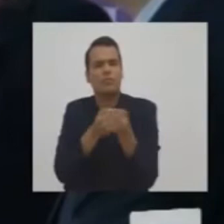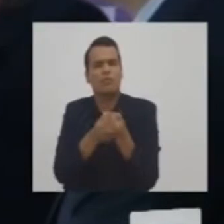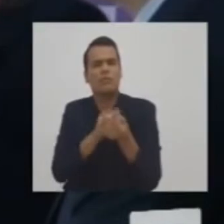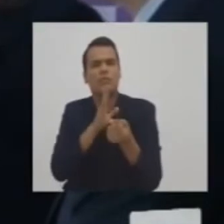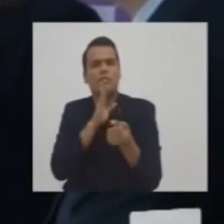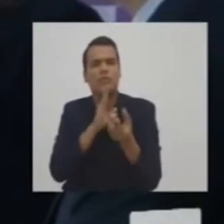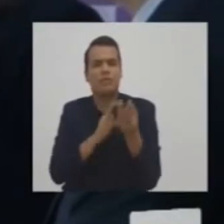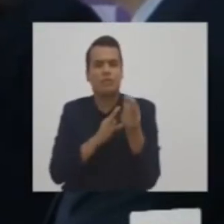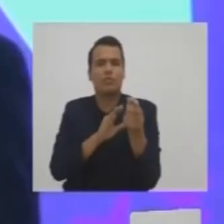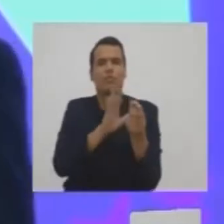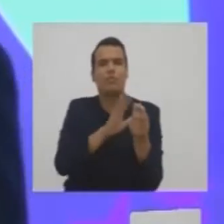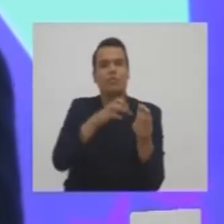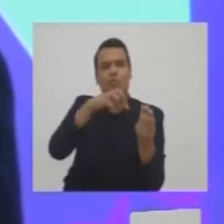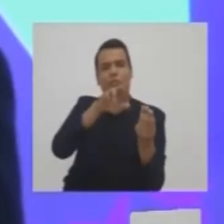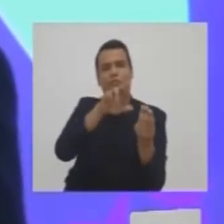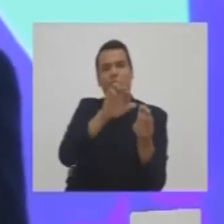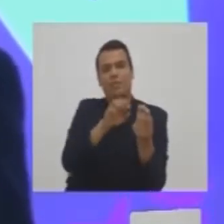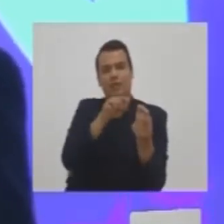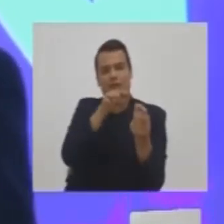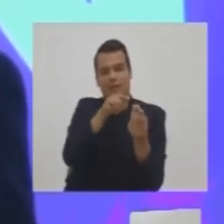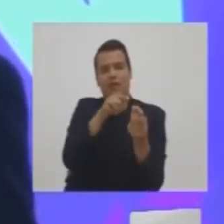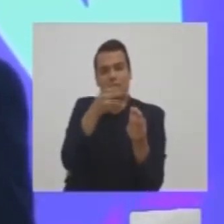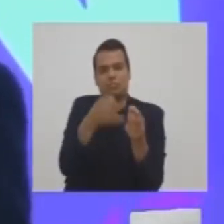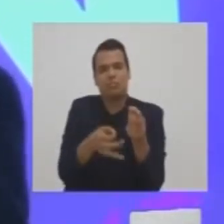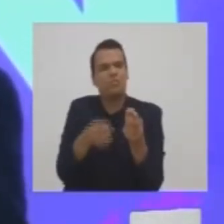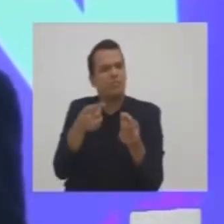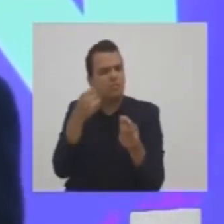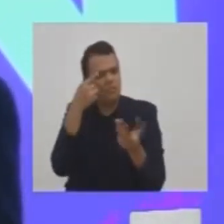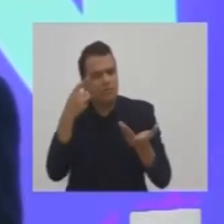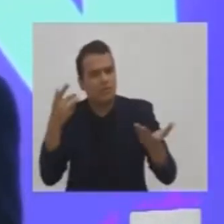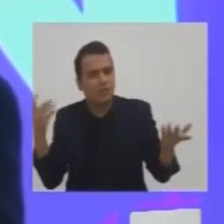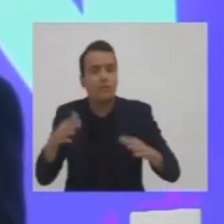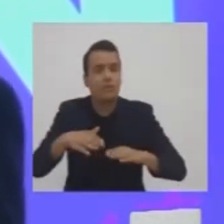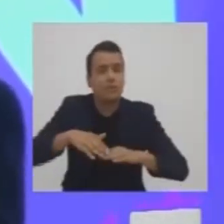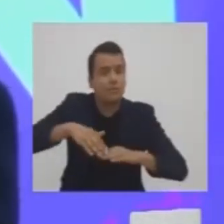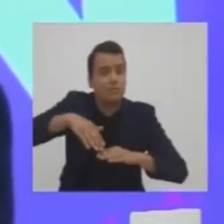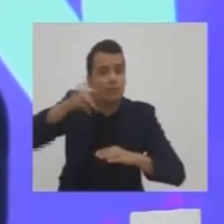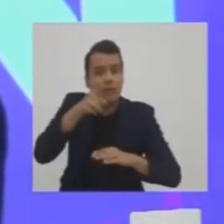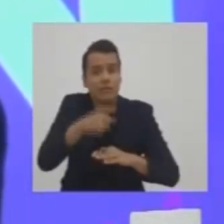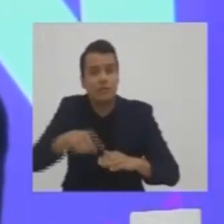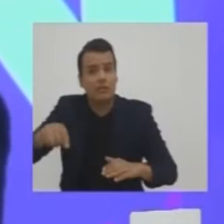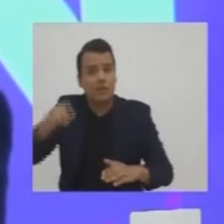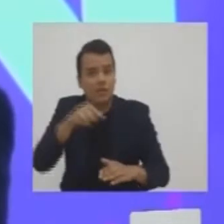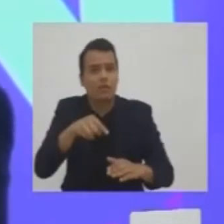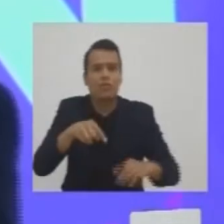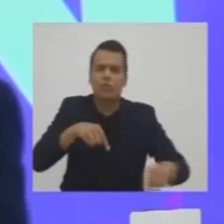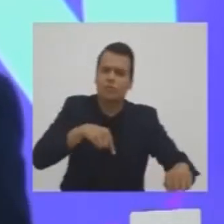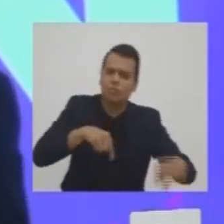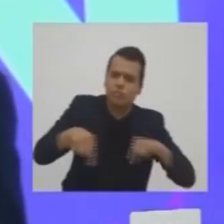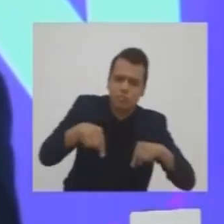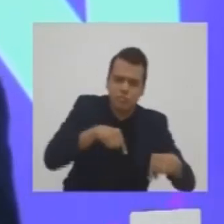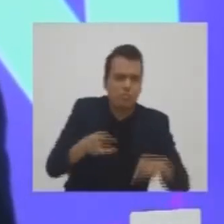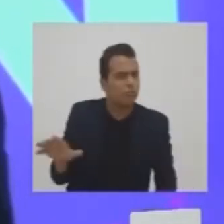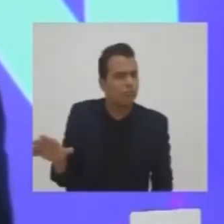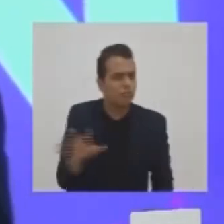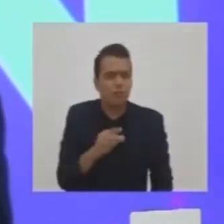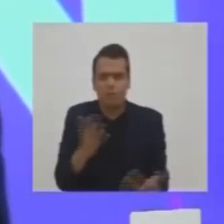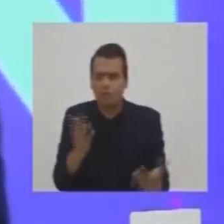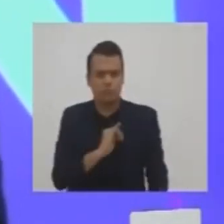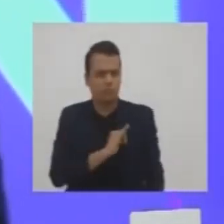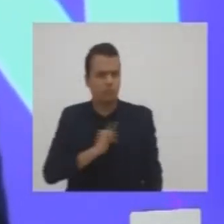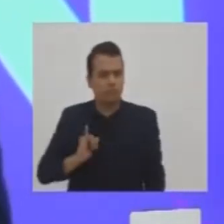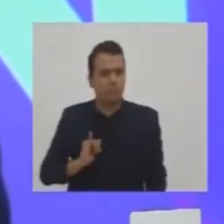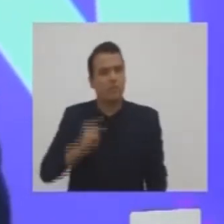se inscribió con el aval del Partido de Reivindicación Étnica PRE. Promueve la autonomía y legitimidad para gobernar y